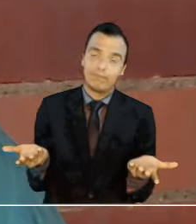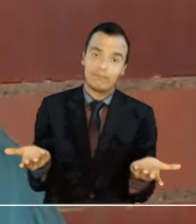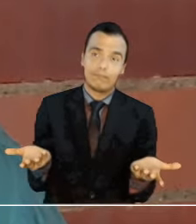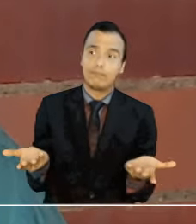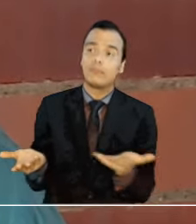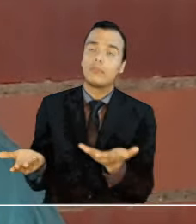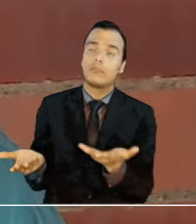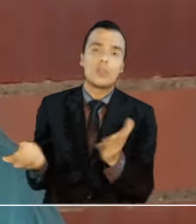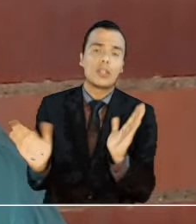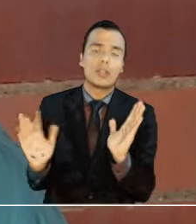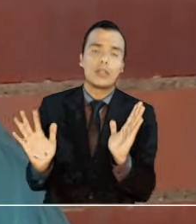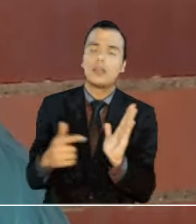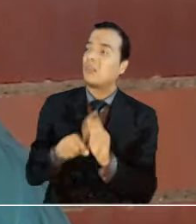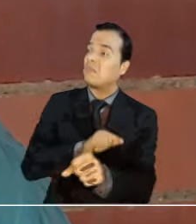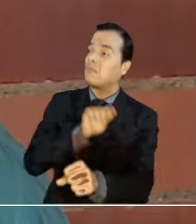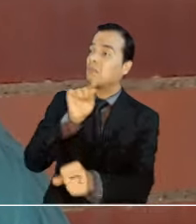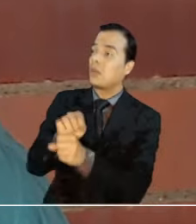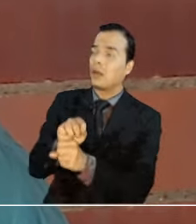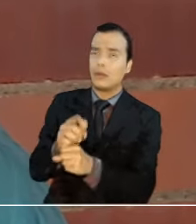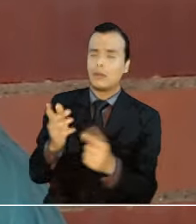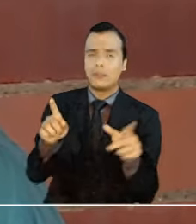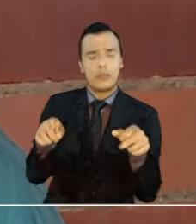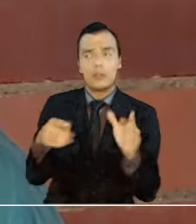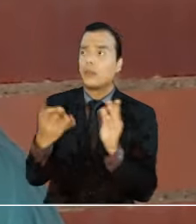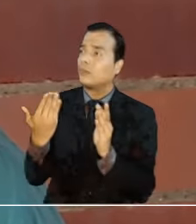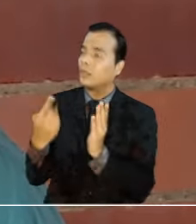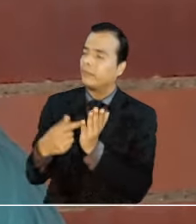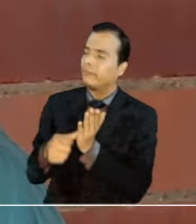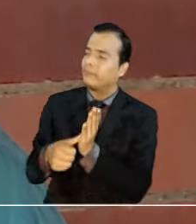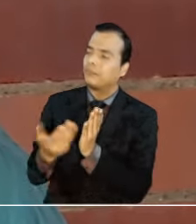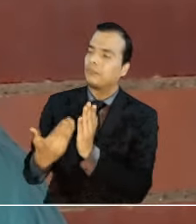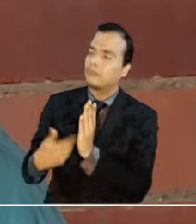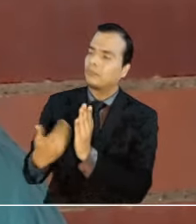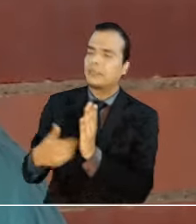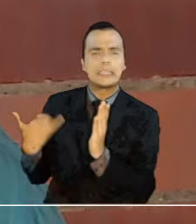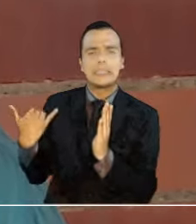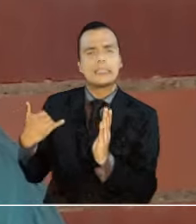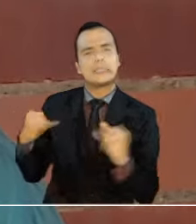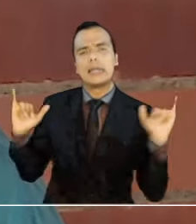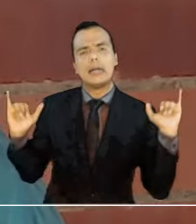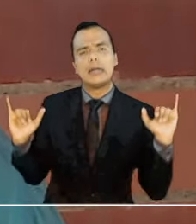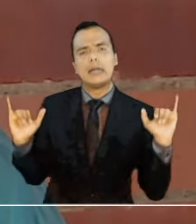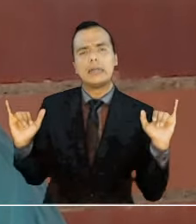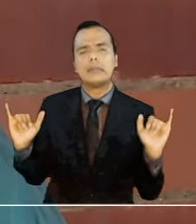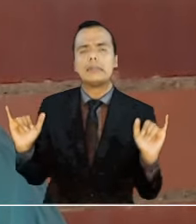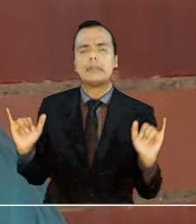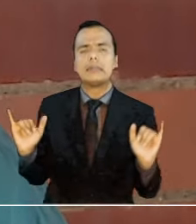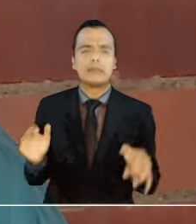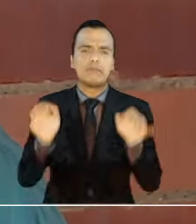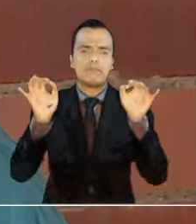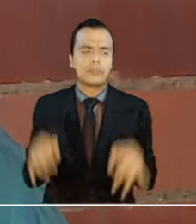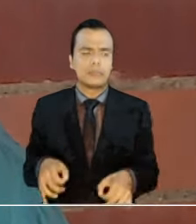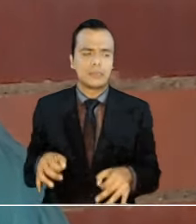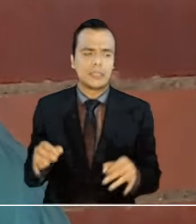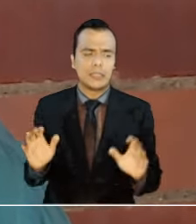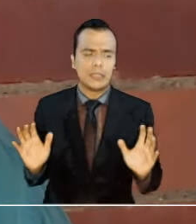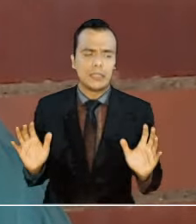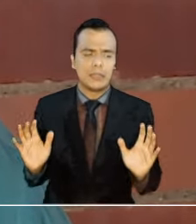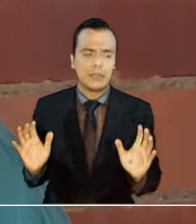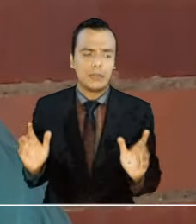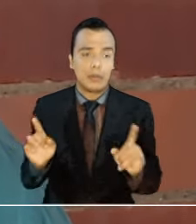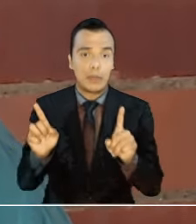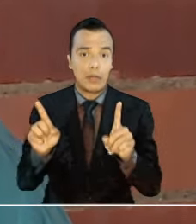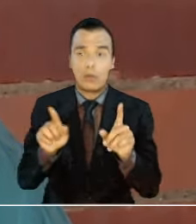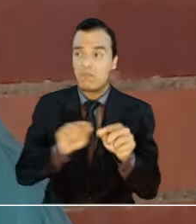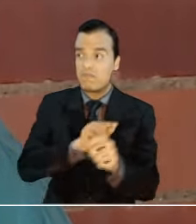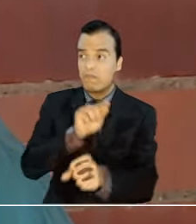que hay una carga de muy fuerte de señalamiento o